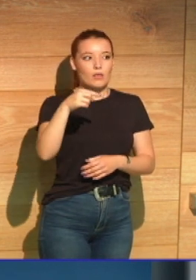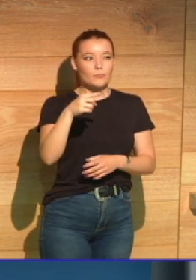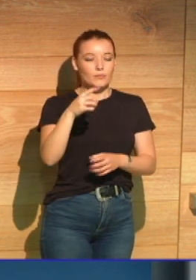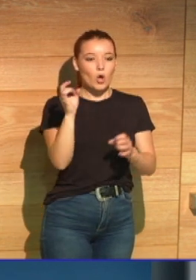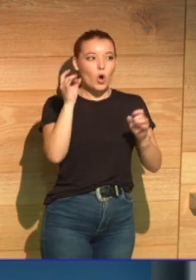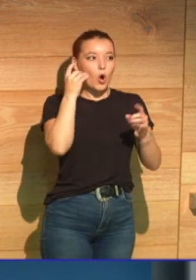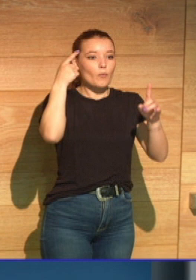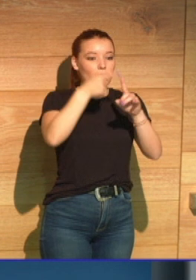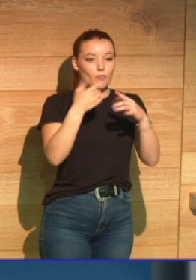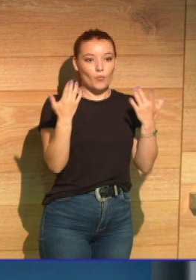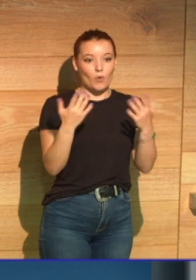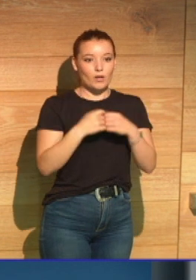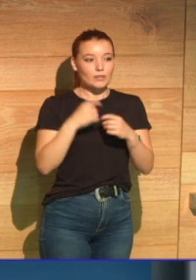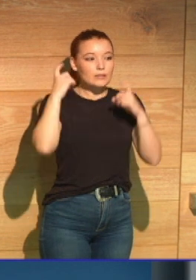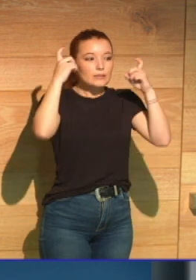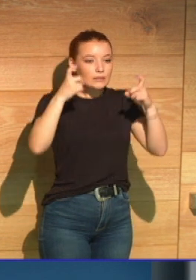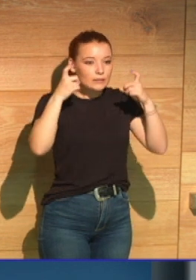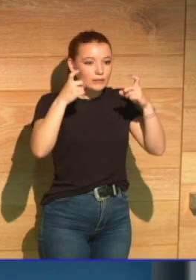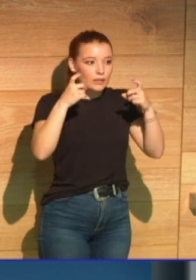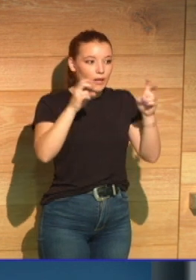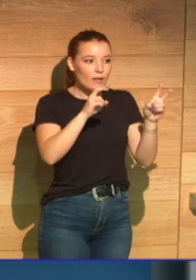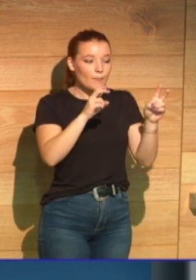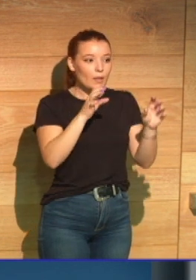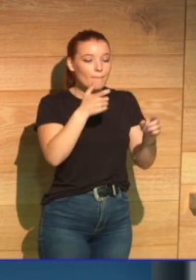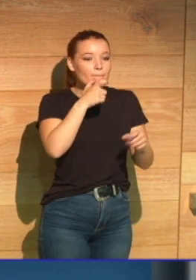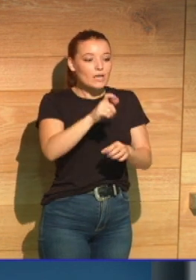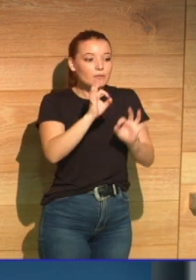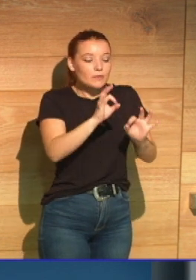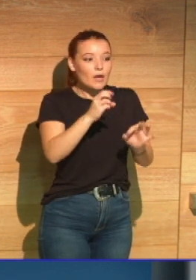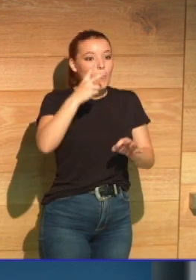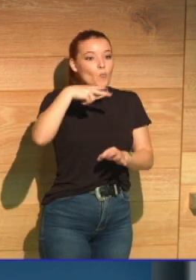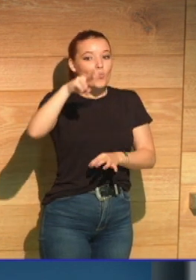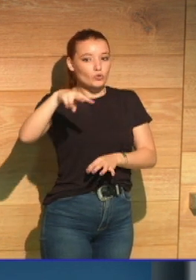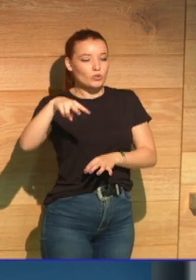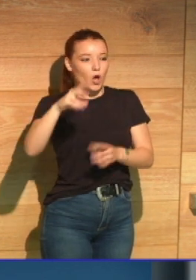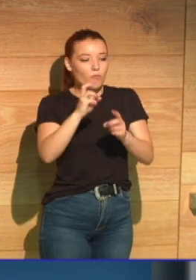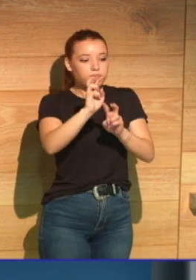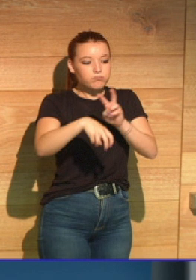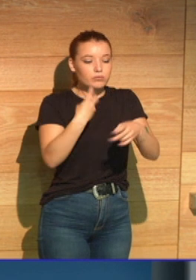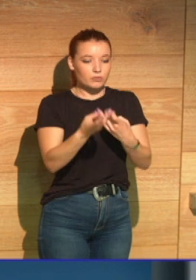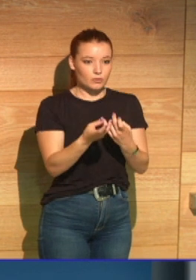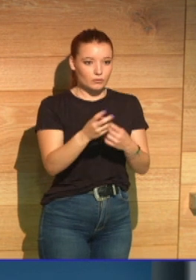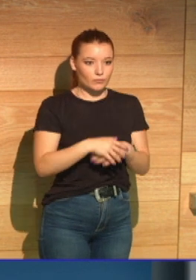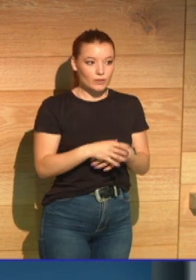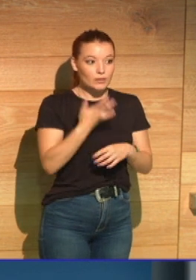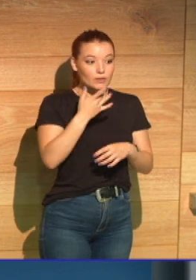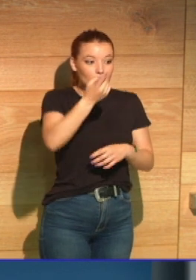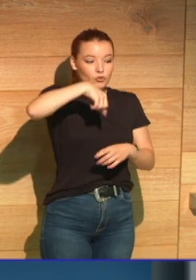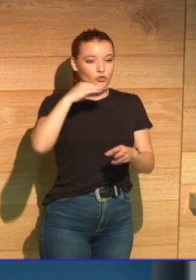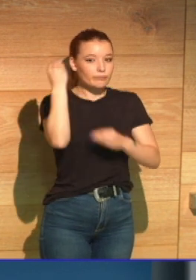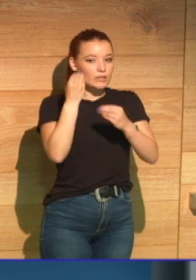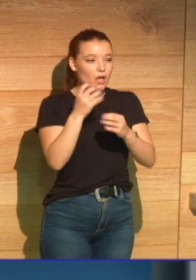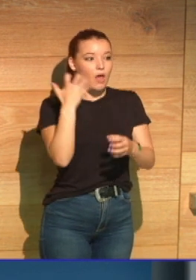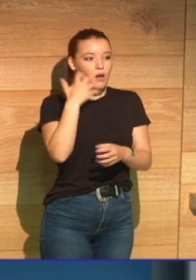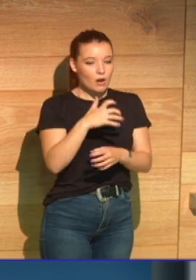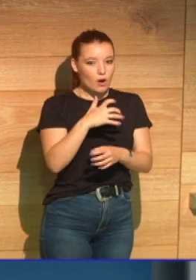proponer la idea de redefinir la palabra museo, cosa que me parece, si ustedes lo ven, un poco aventurado de parte de un gremio, de pronto cambiar la